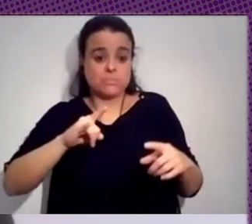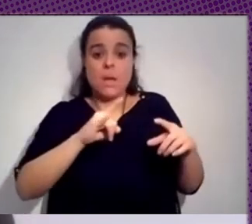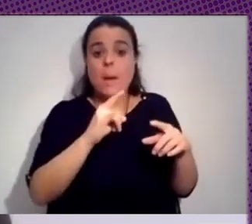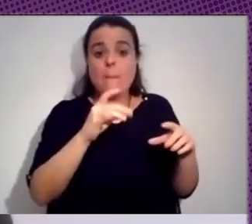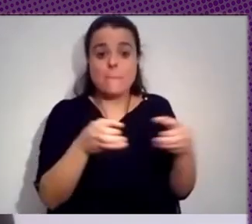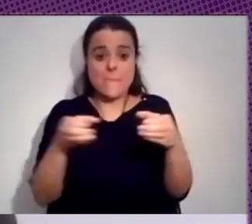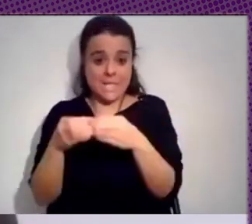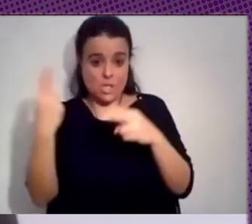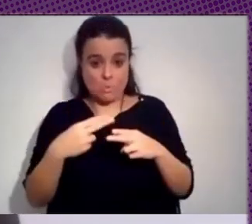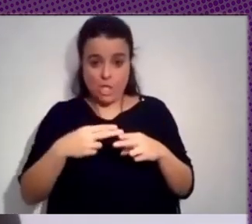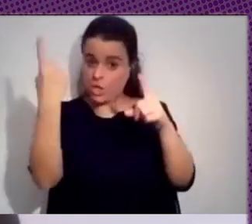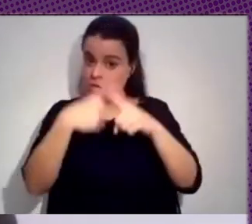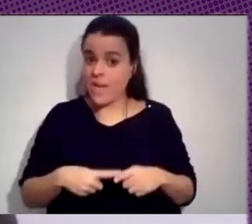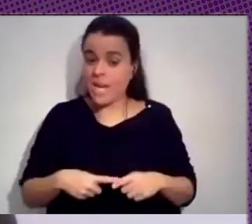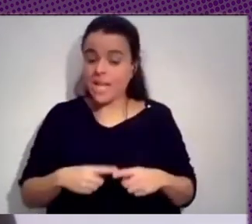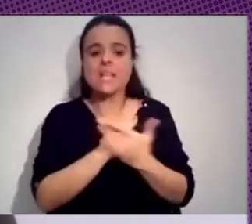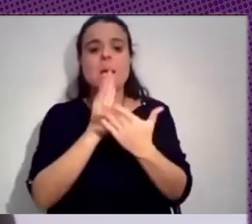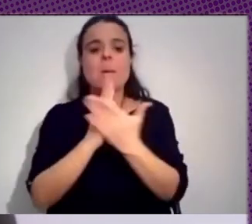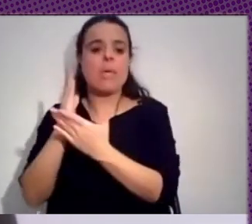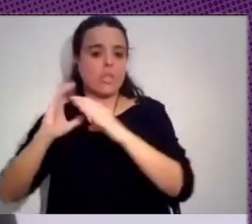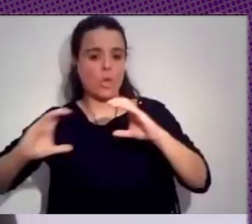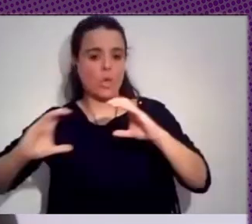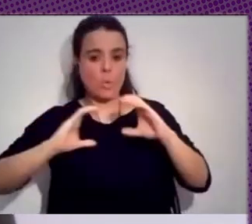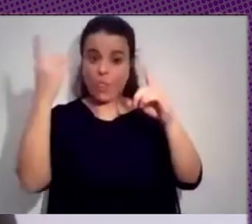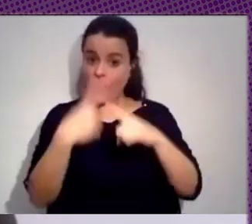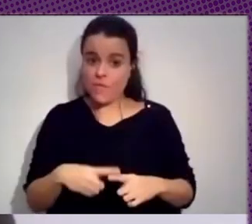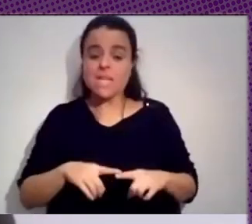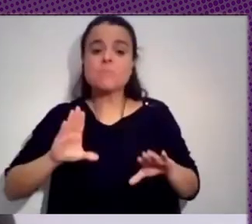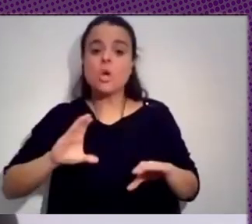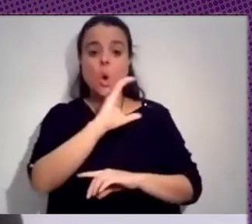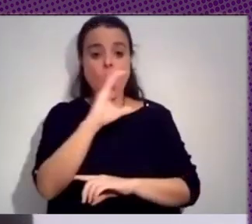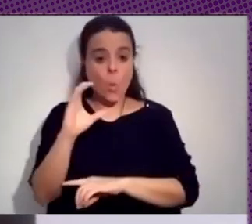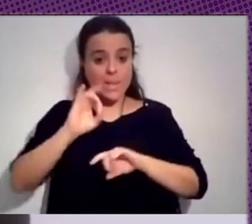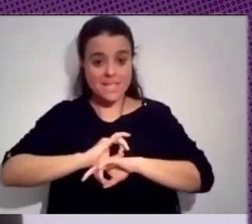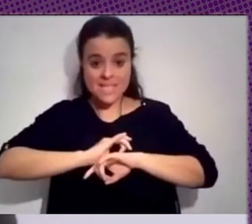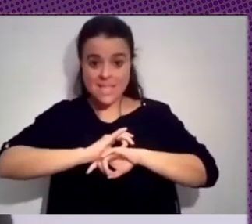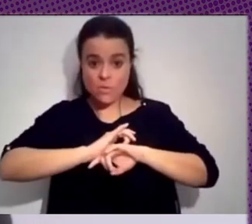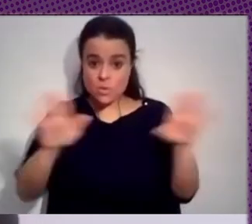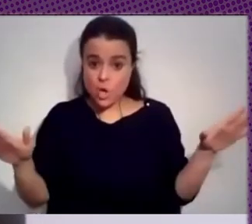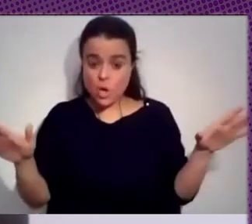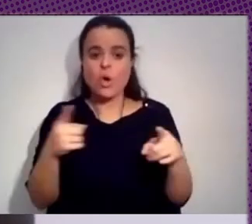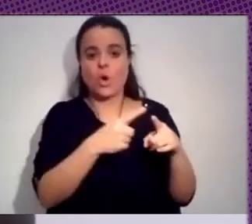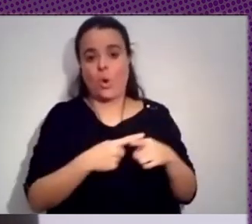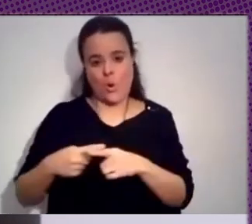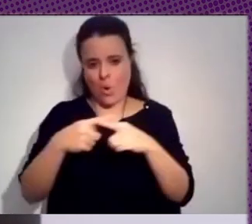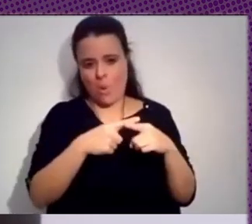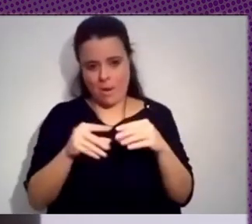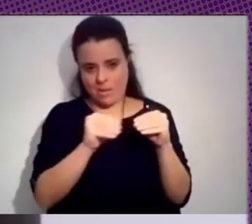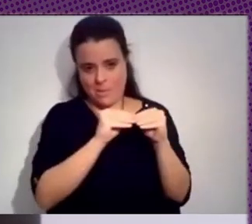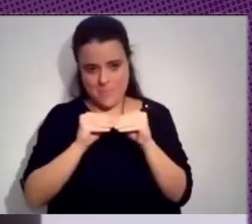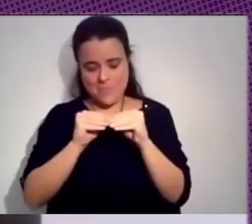son medios de comunicación diferentes, pero las cuentas que le difunden es, digamos, que son compartidas, ¿no? Pero vaya,